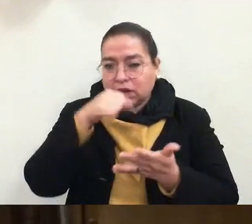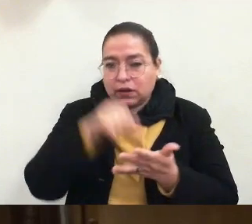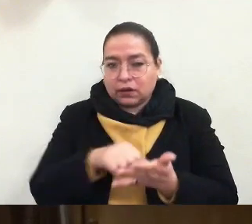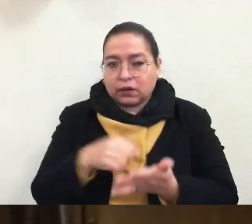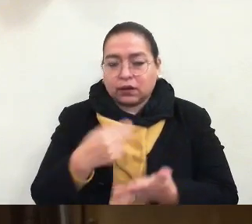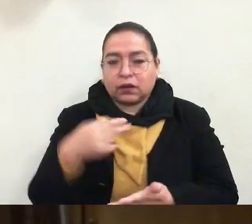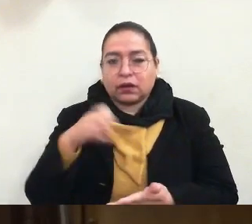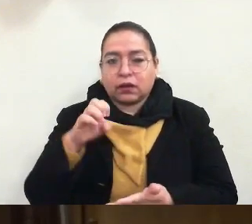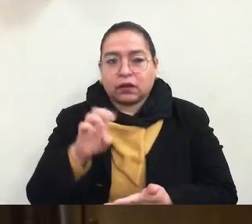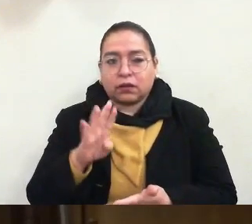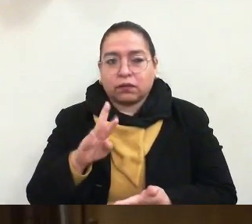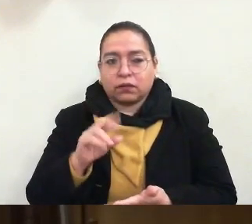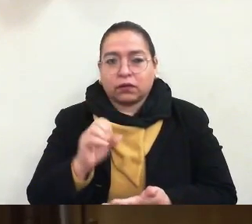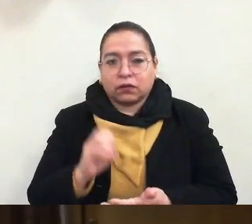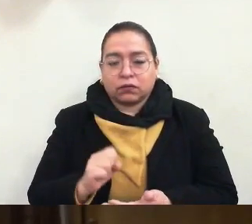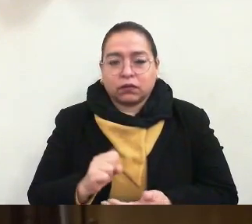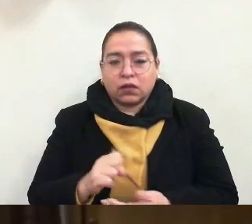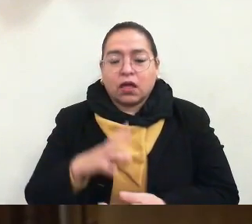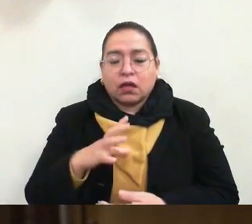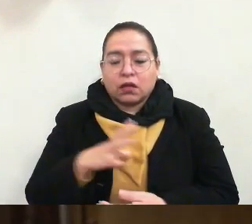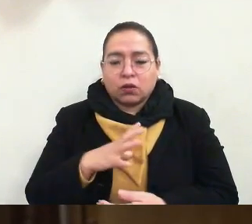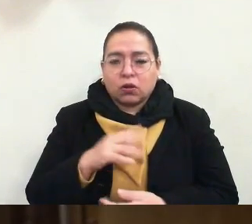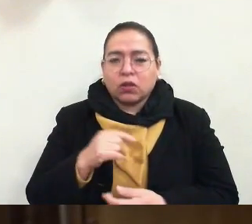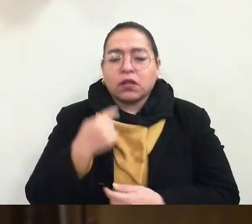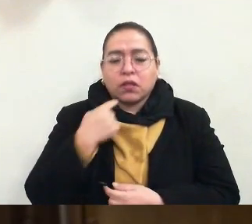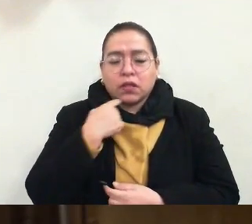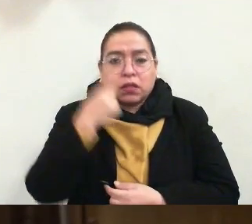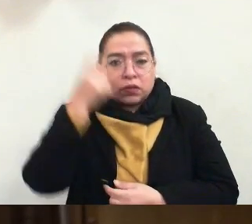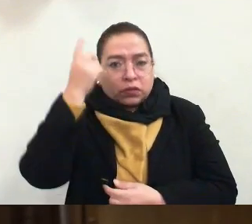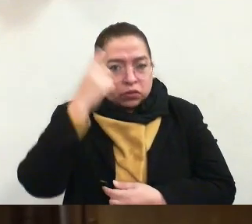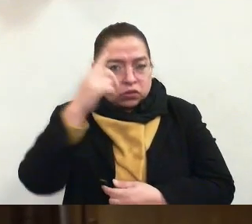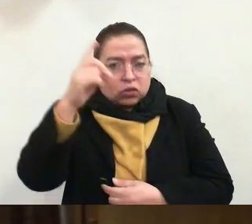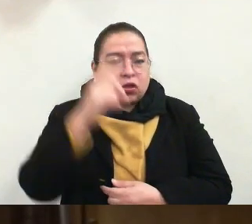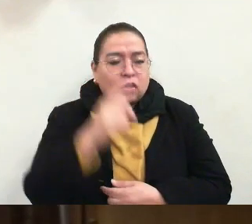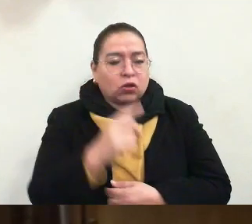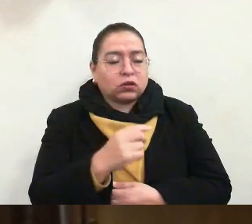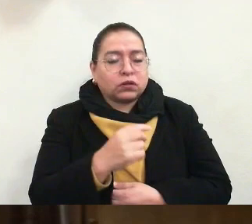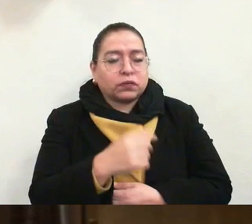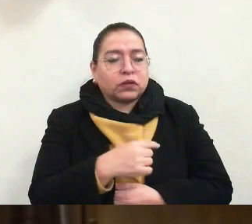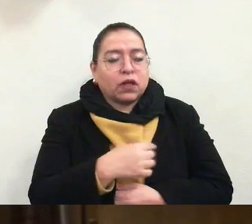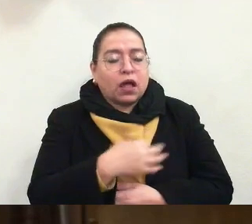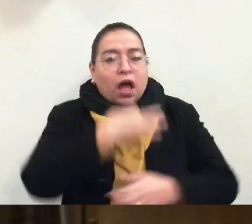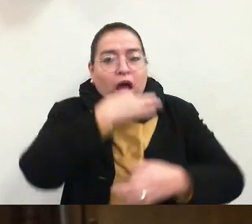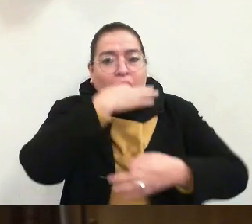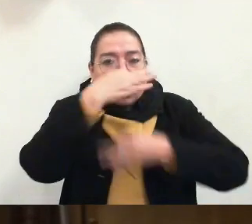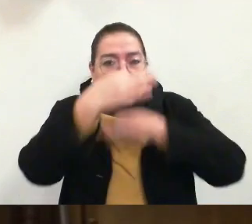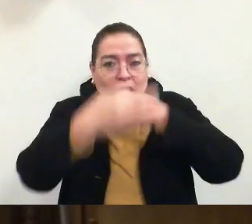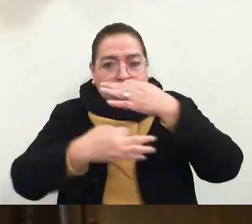Dios habló de muchos modos y en diversas circunstancias,